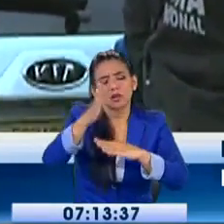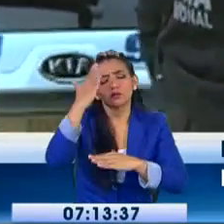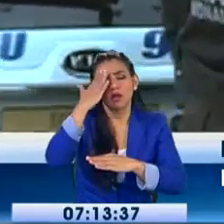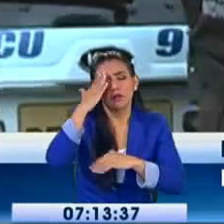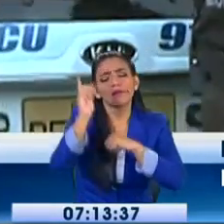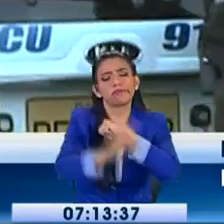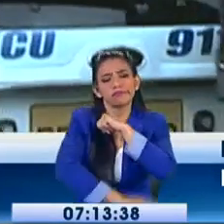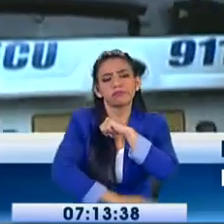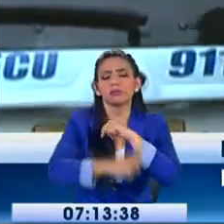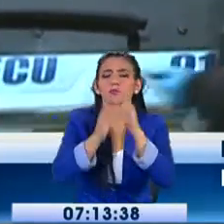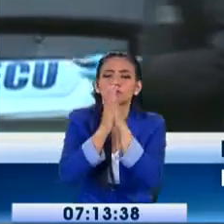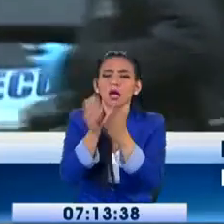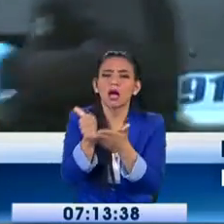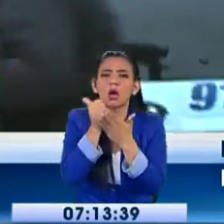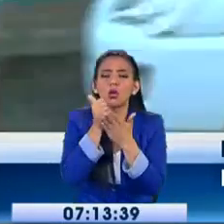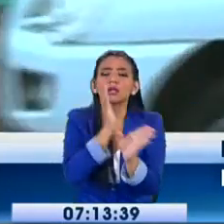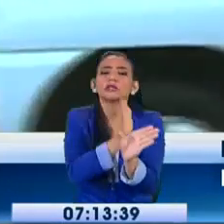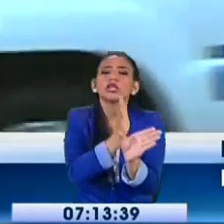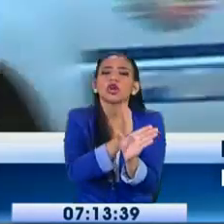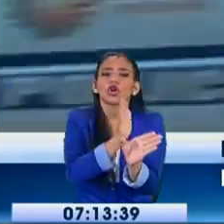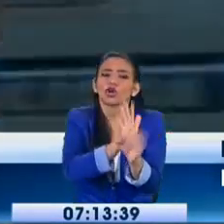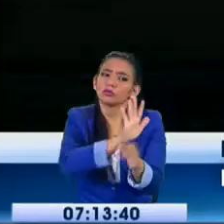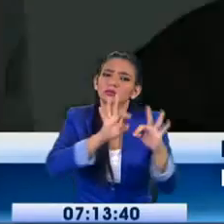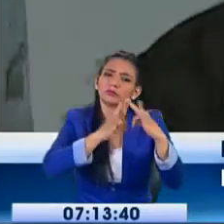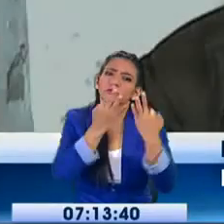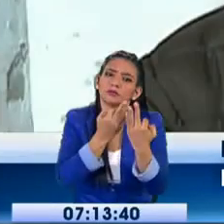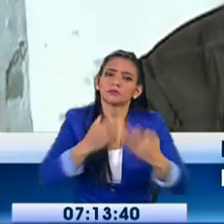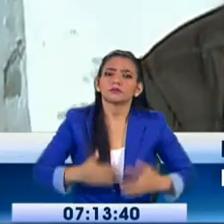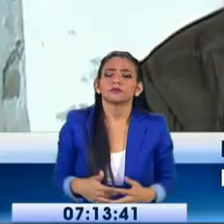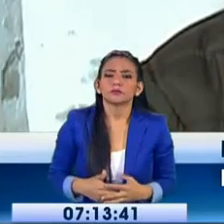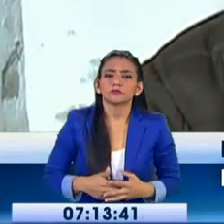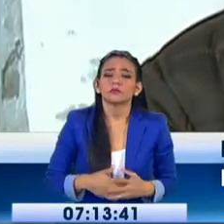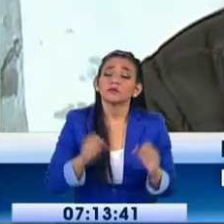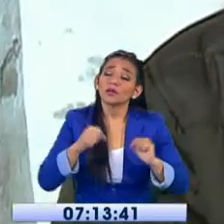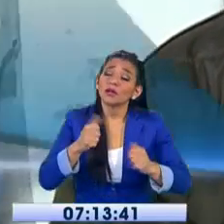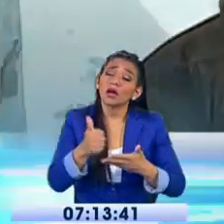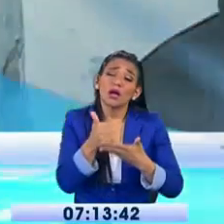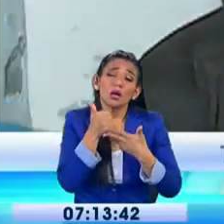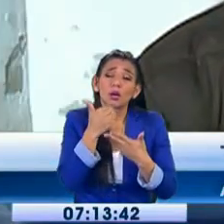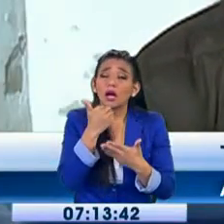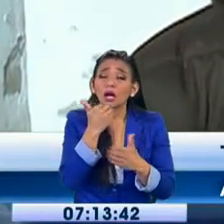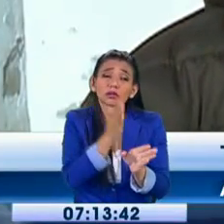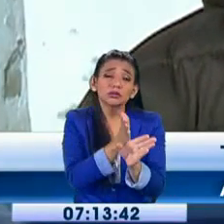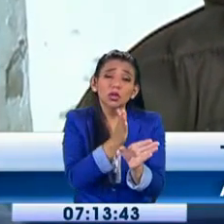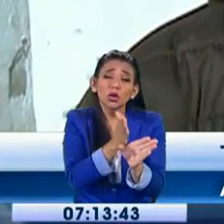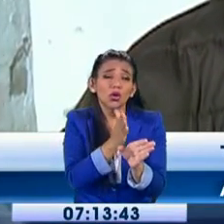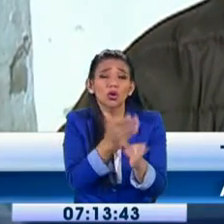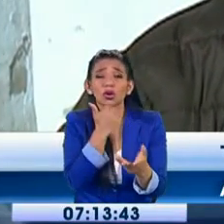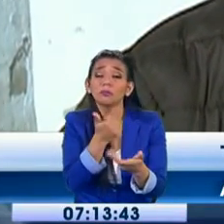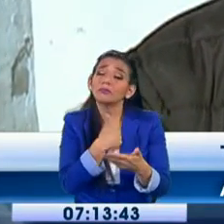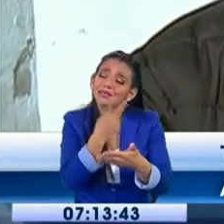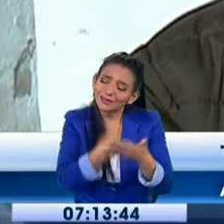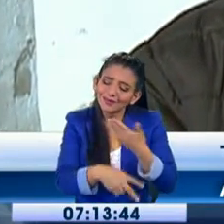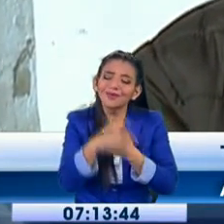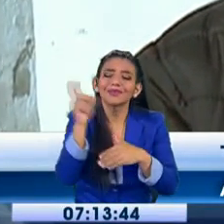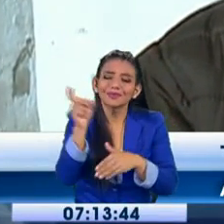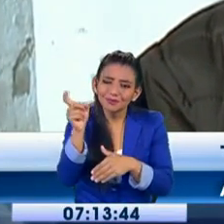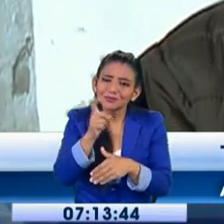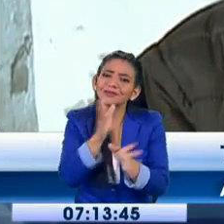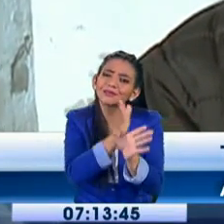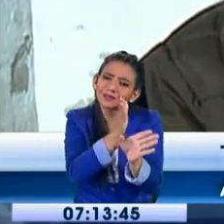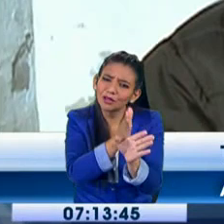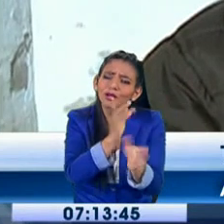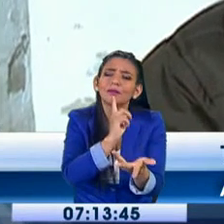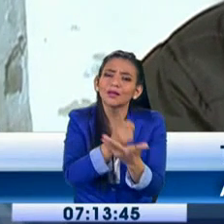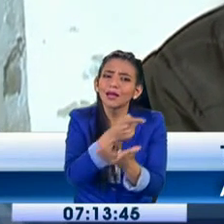y solicitan ayuda de un psicólogo para su familiar. Si pueden ayudarme en algo es ponerle un psicólogo a mi hija, porque